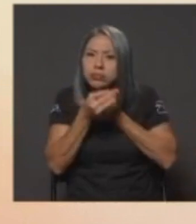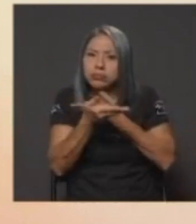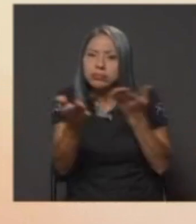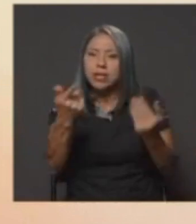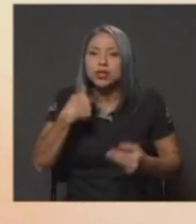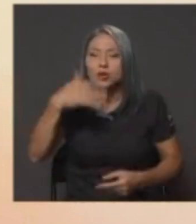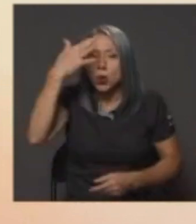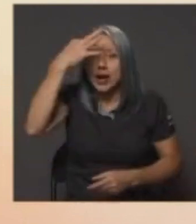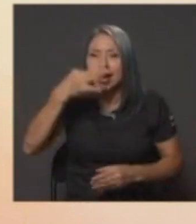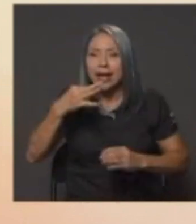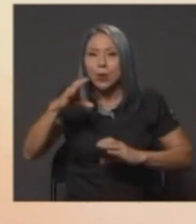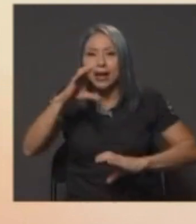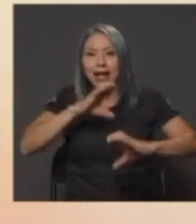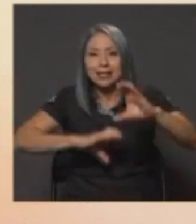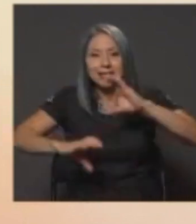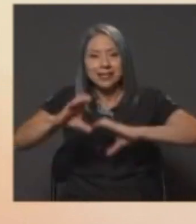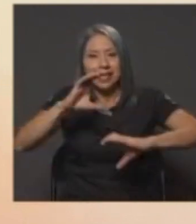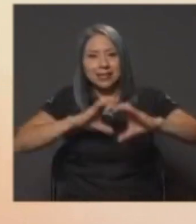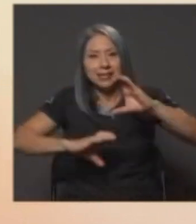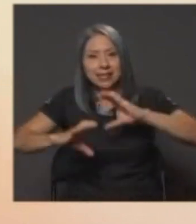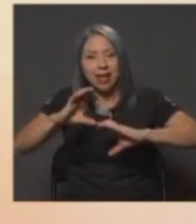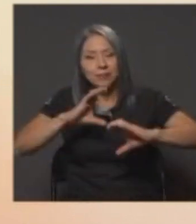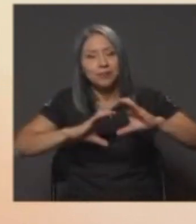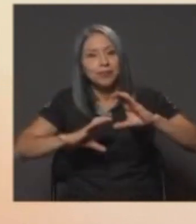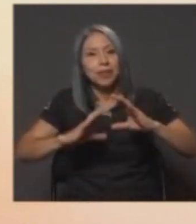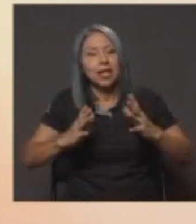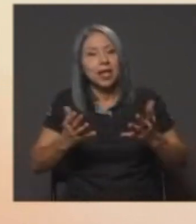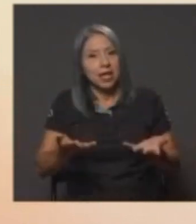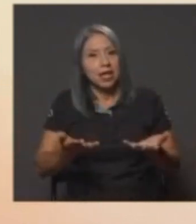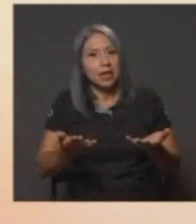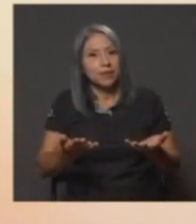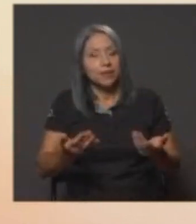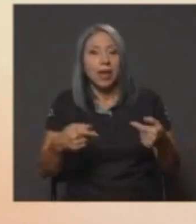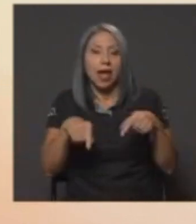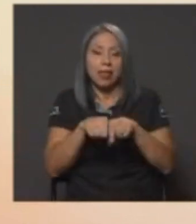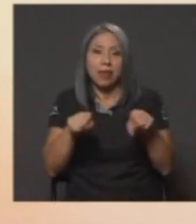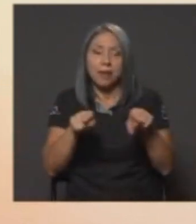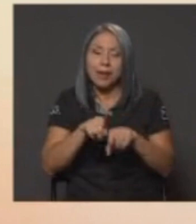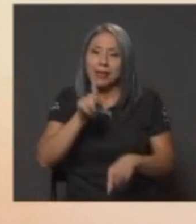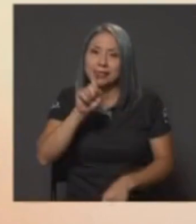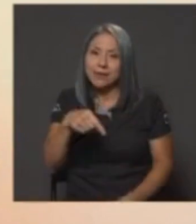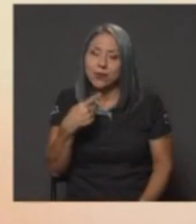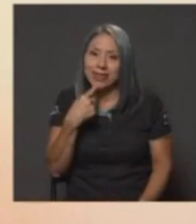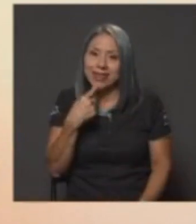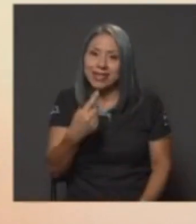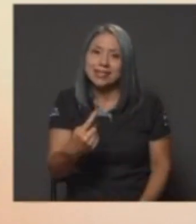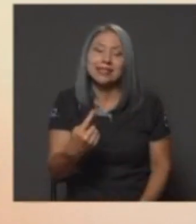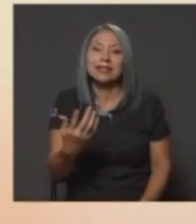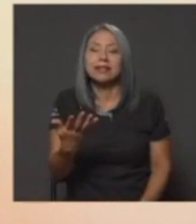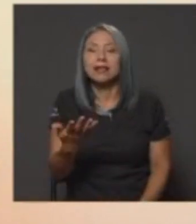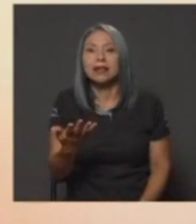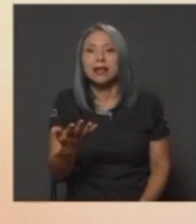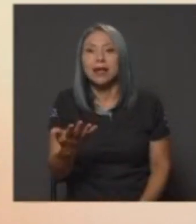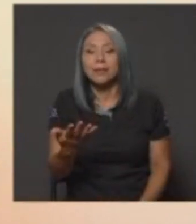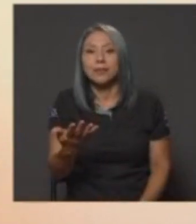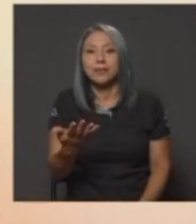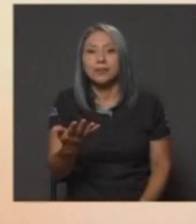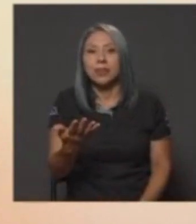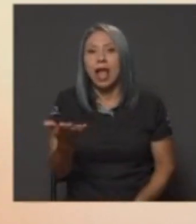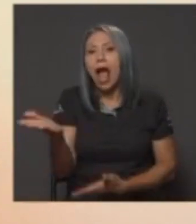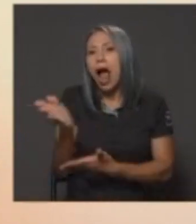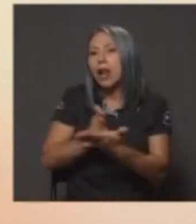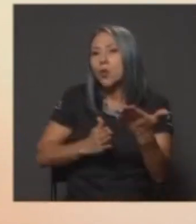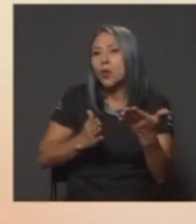que yo creo en la ciencia y tengo además que decir que